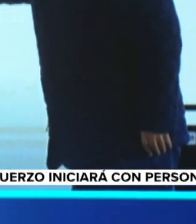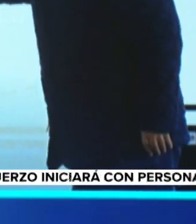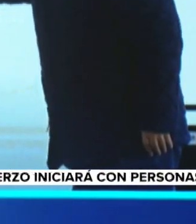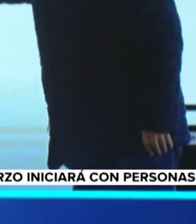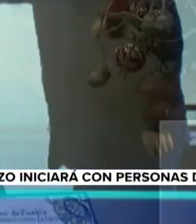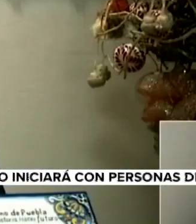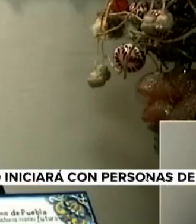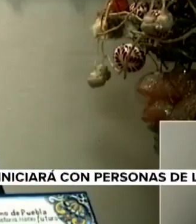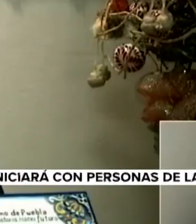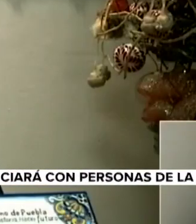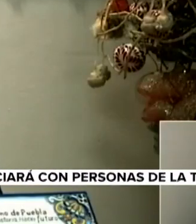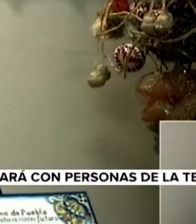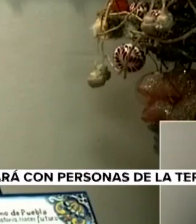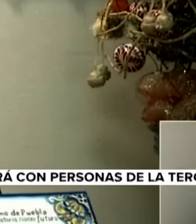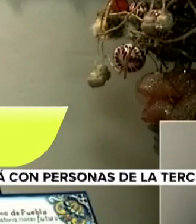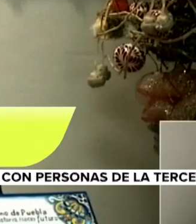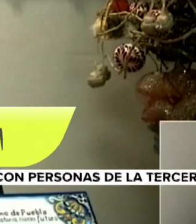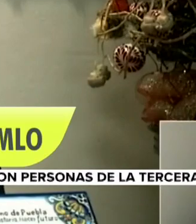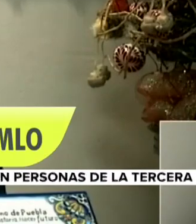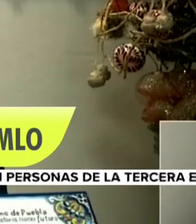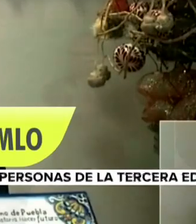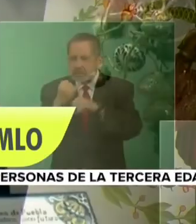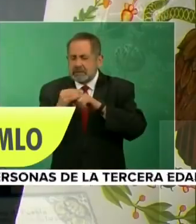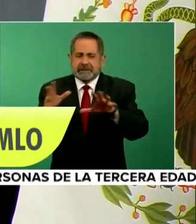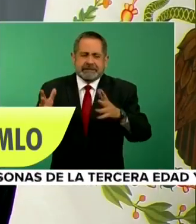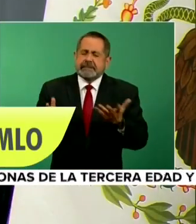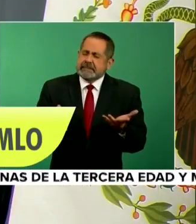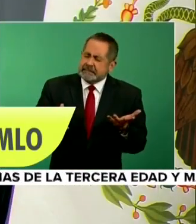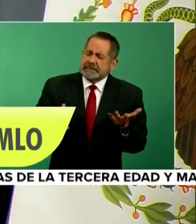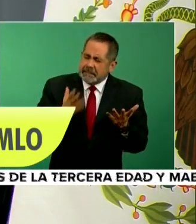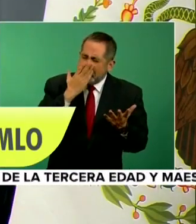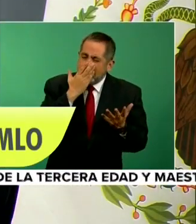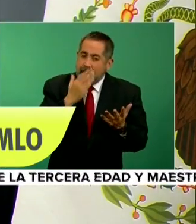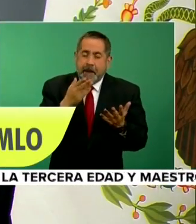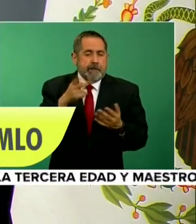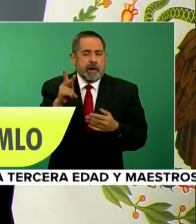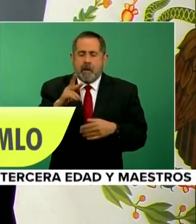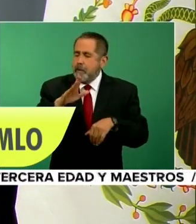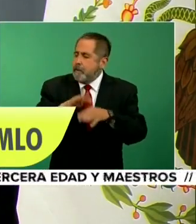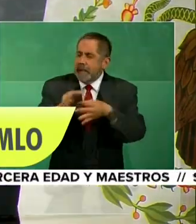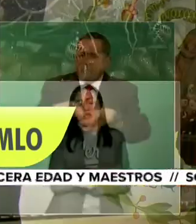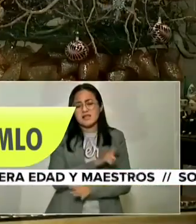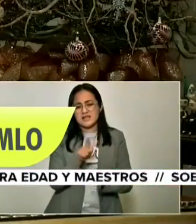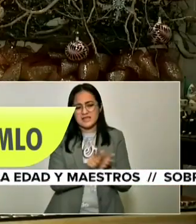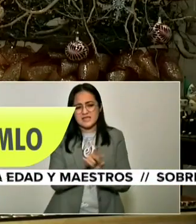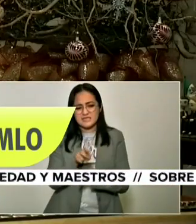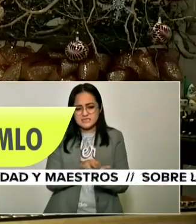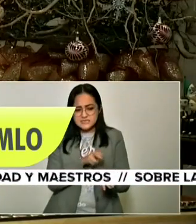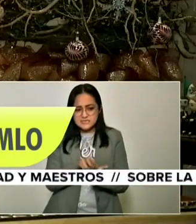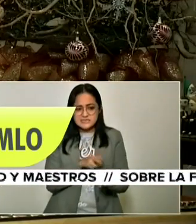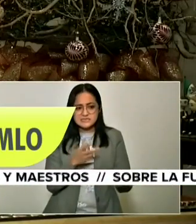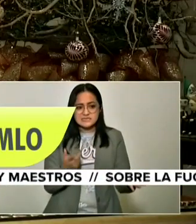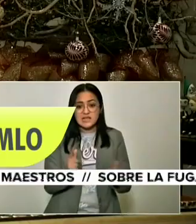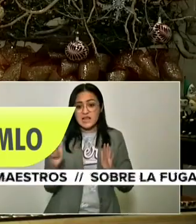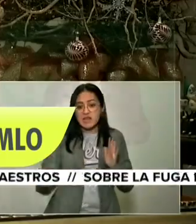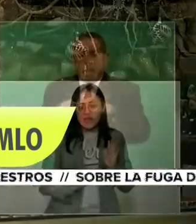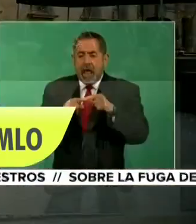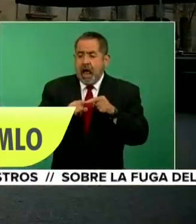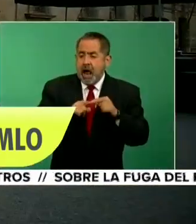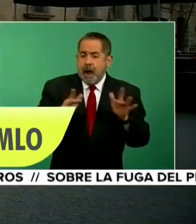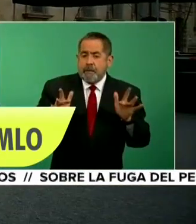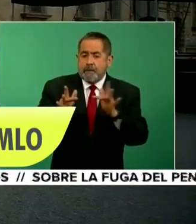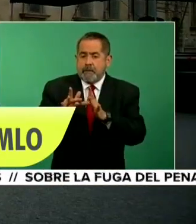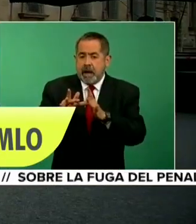dijo que para el resto del sexenio del presidente se va a mantener el objetivo de consolidar a la cuarta transformación subió un vídeo a